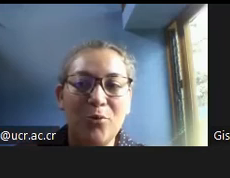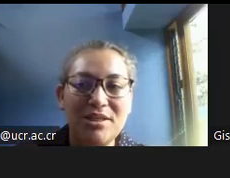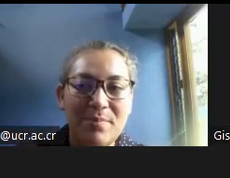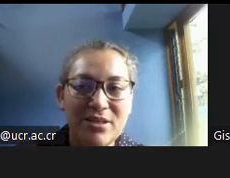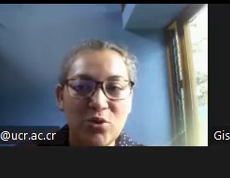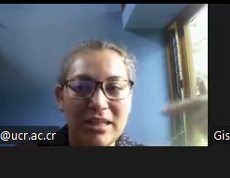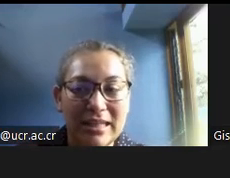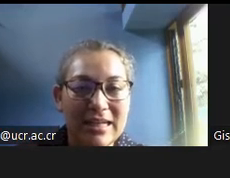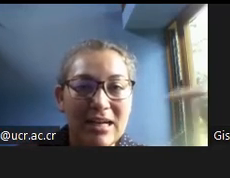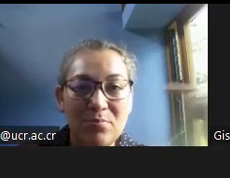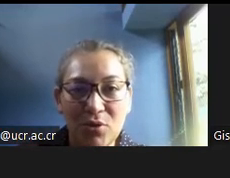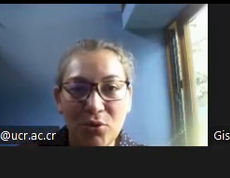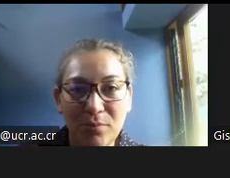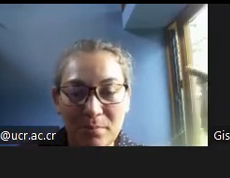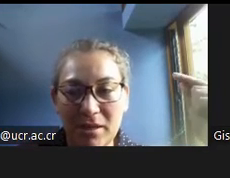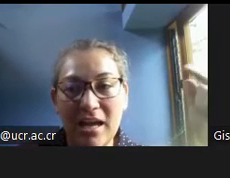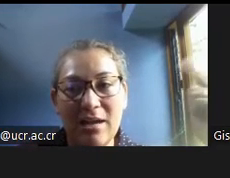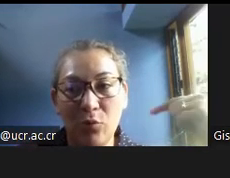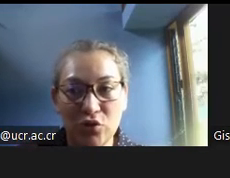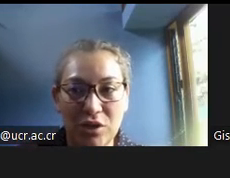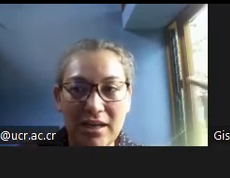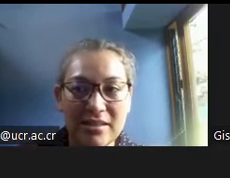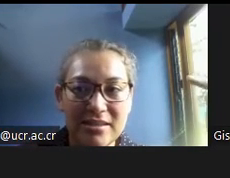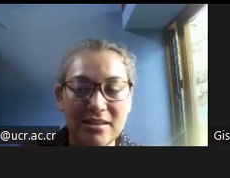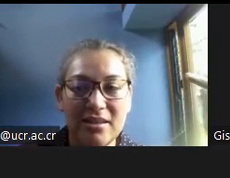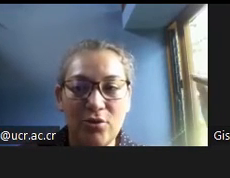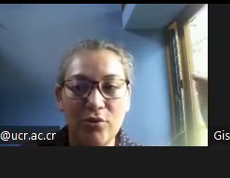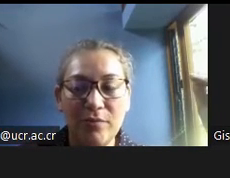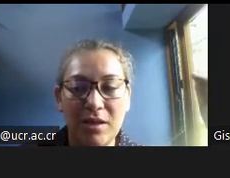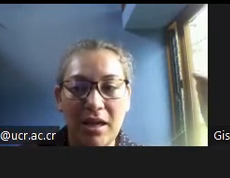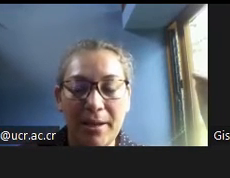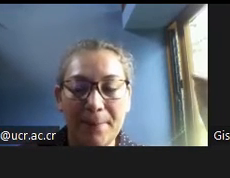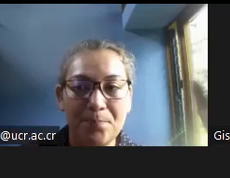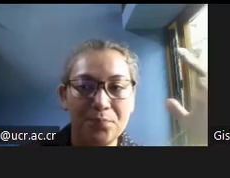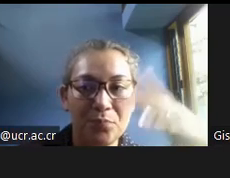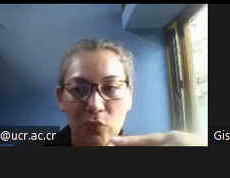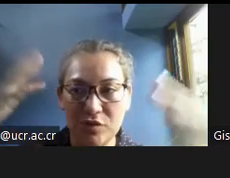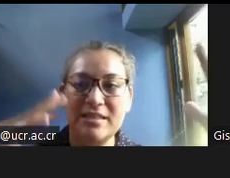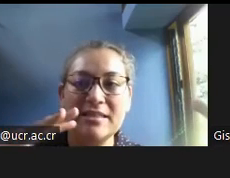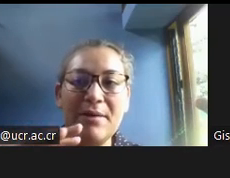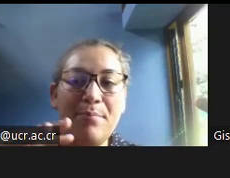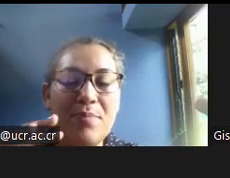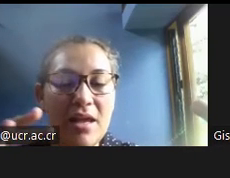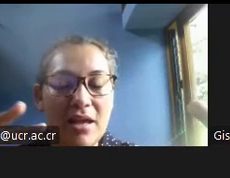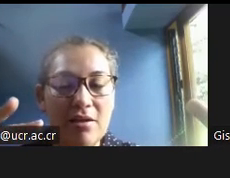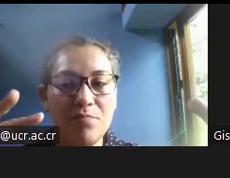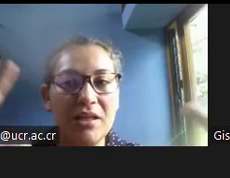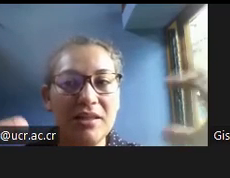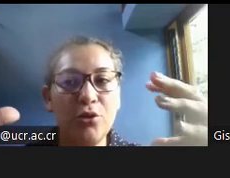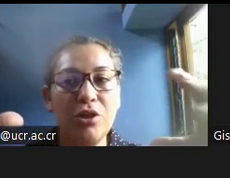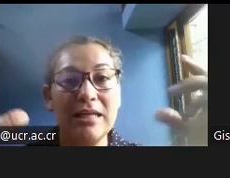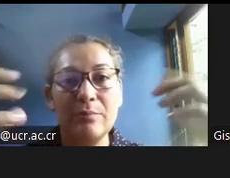para crear un espacio de intercambio, ¿verdad?, emocional en este sentido, no sé si está